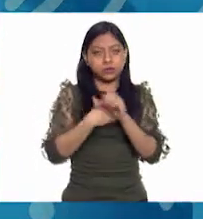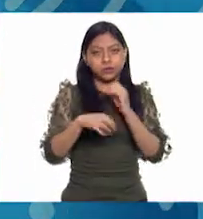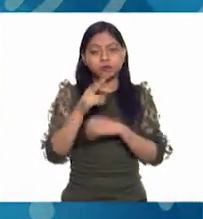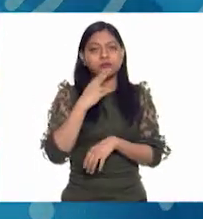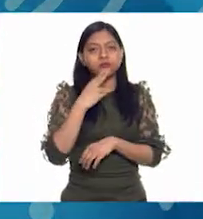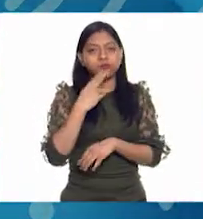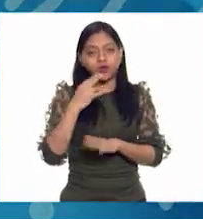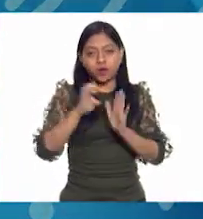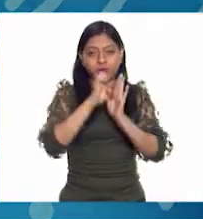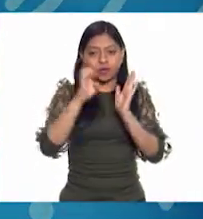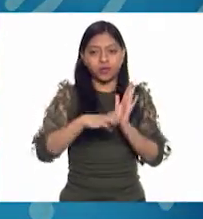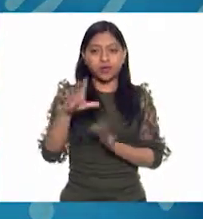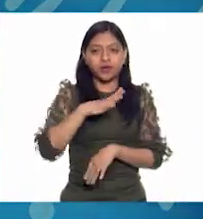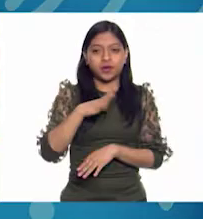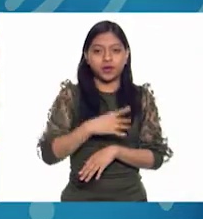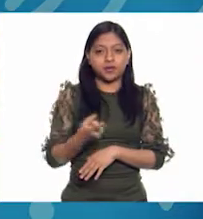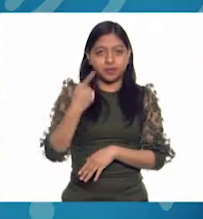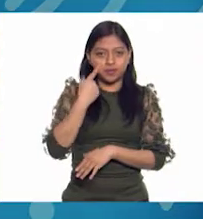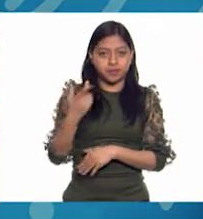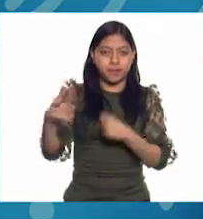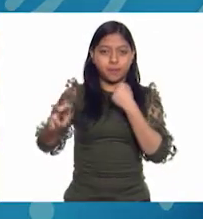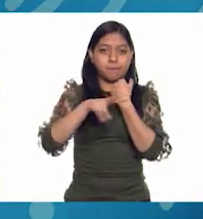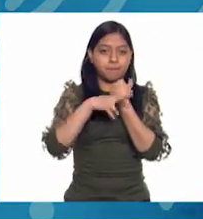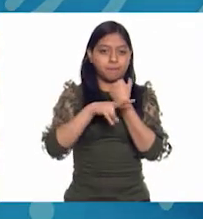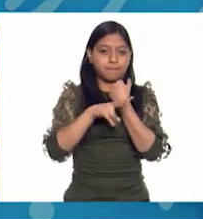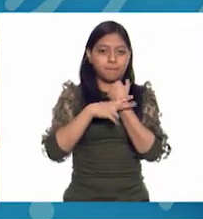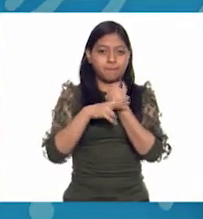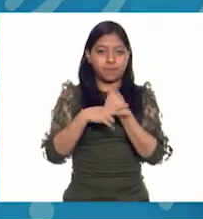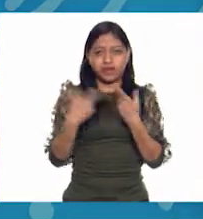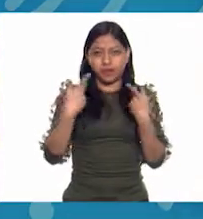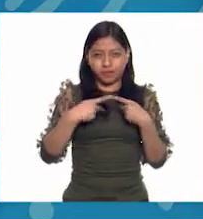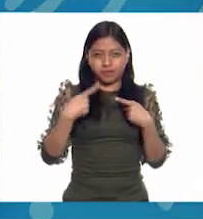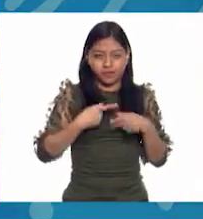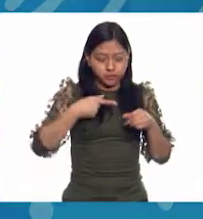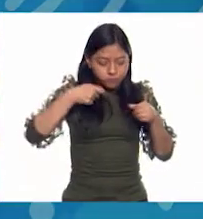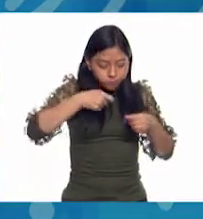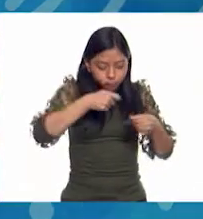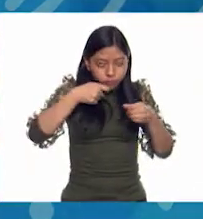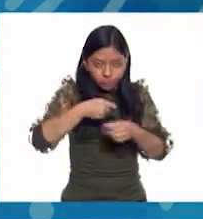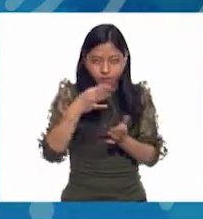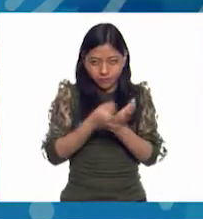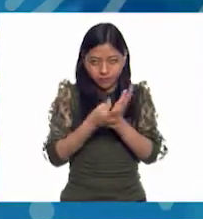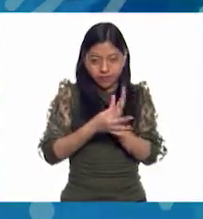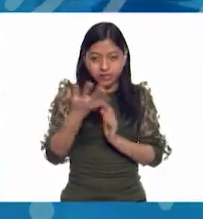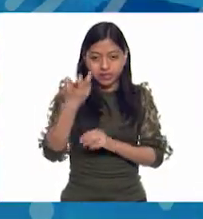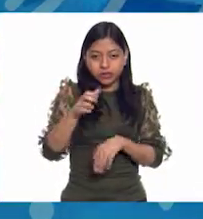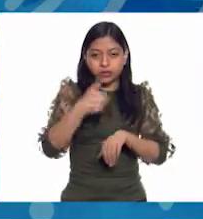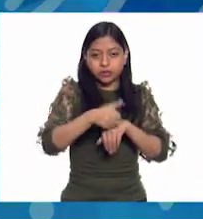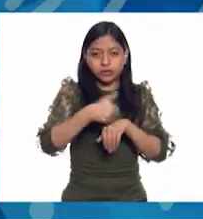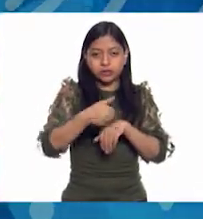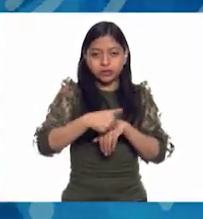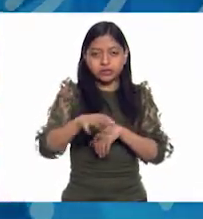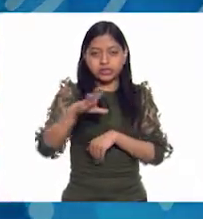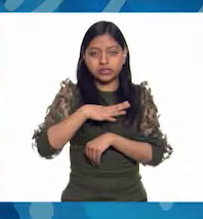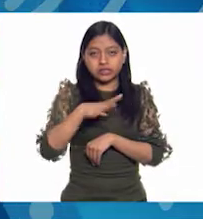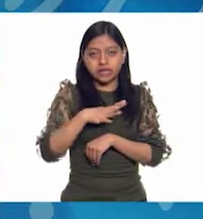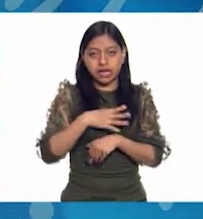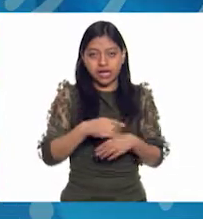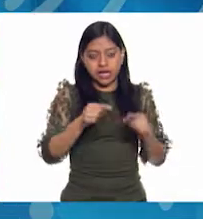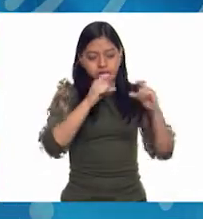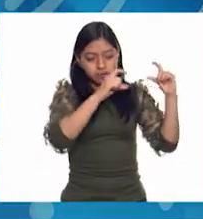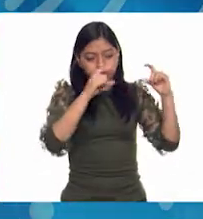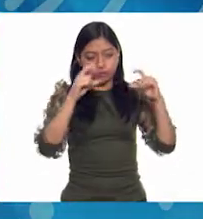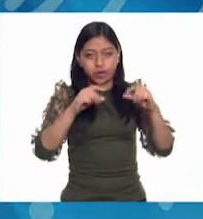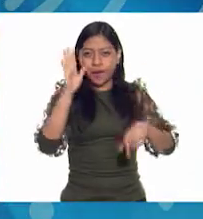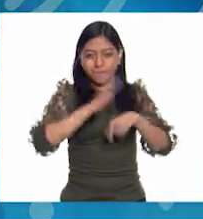ejemplo, tenemos los vidrios de soldadores. Hay un montón de números, se llaman sombras o